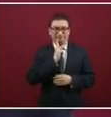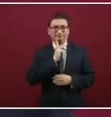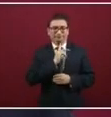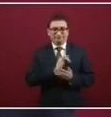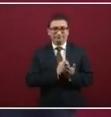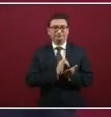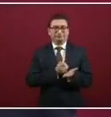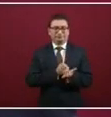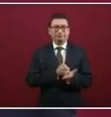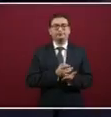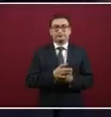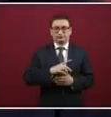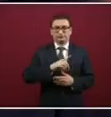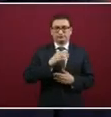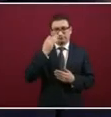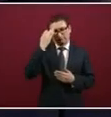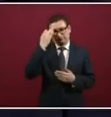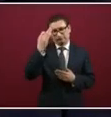El tiempo lo dirá.